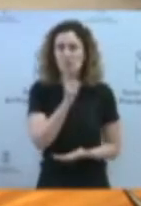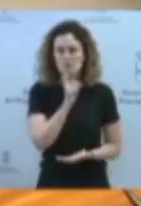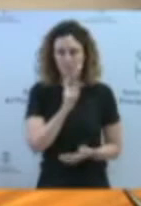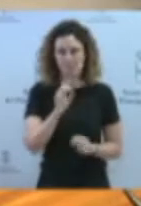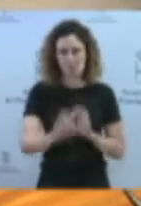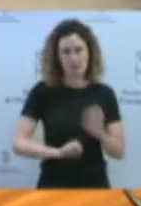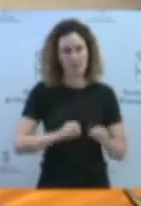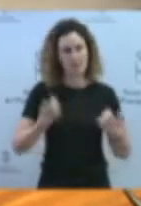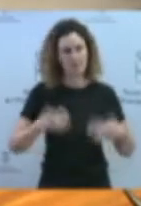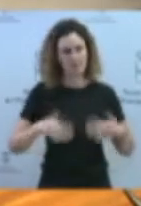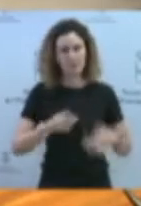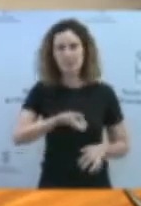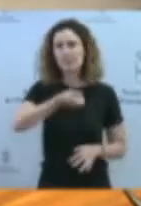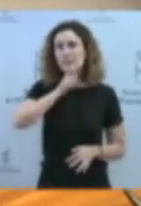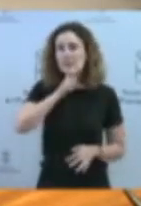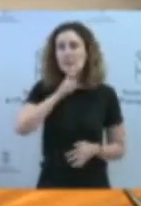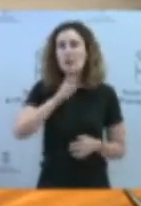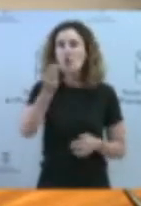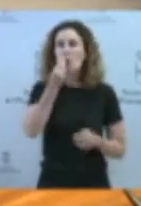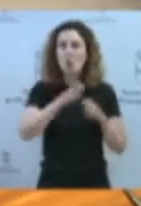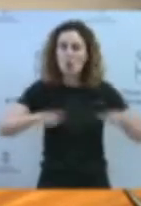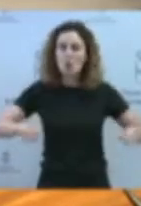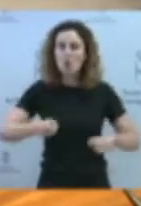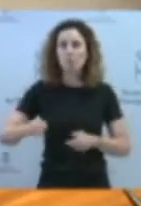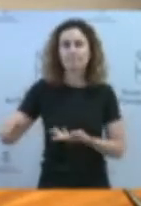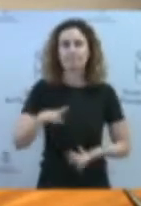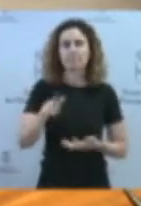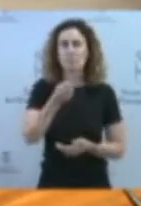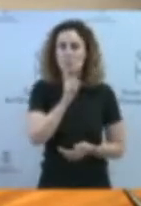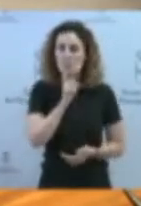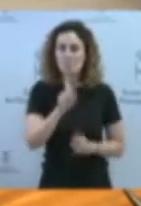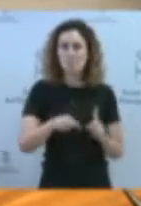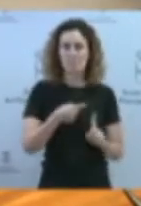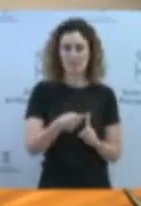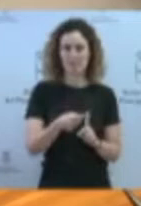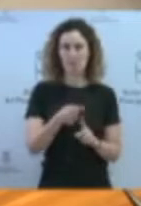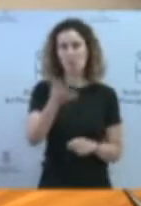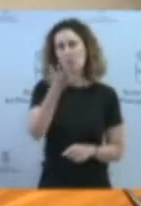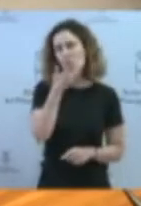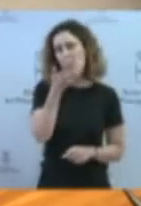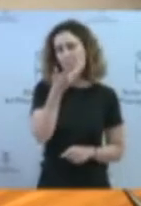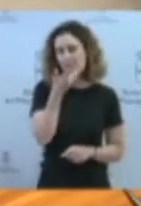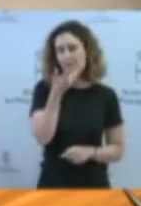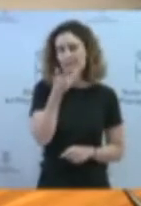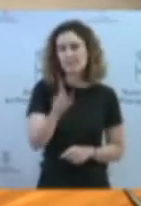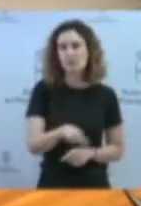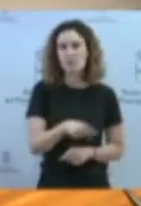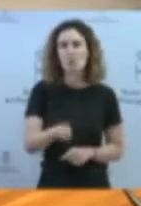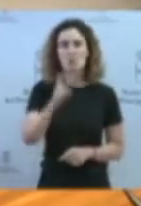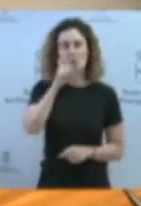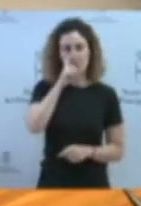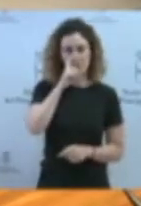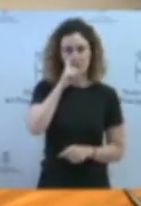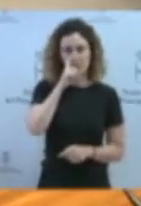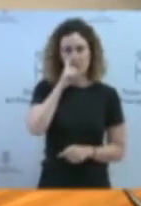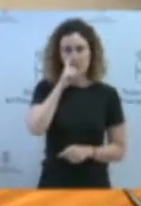comedor y además dependía de tener conocimiento de que efectivamente en el mes de junio no se producía el comedor escolar, porque ustedes saben que en